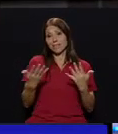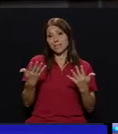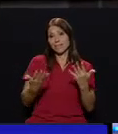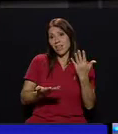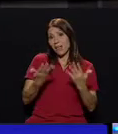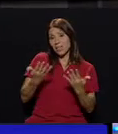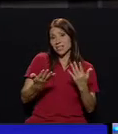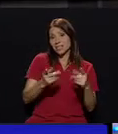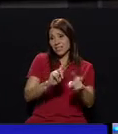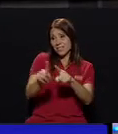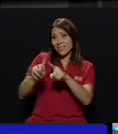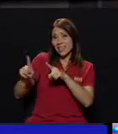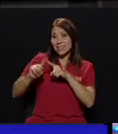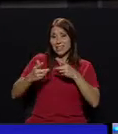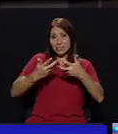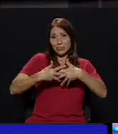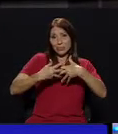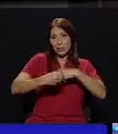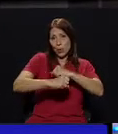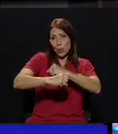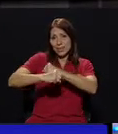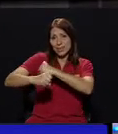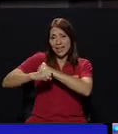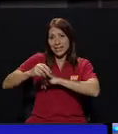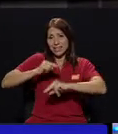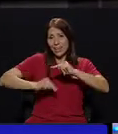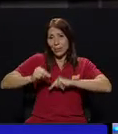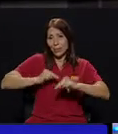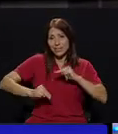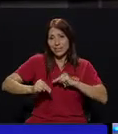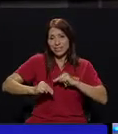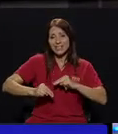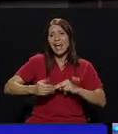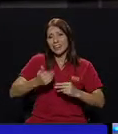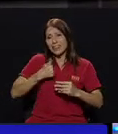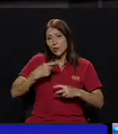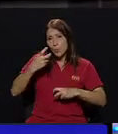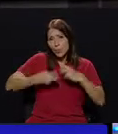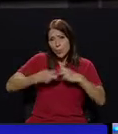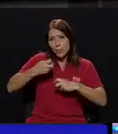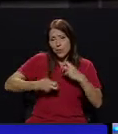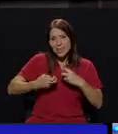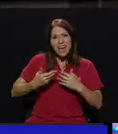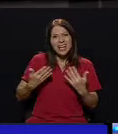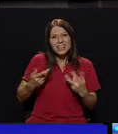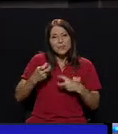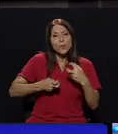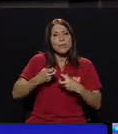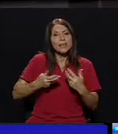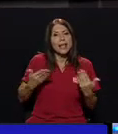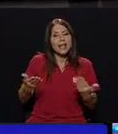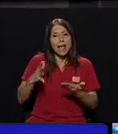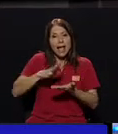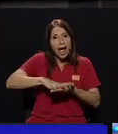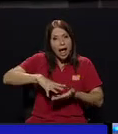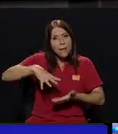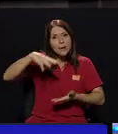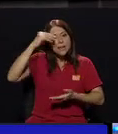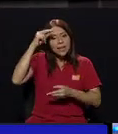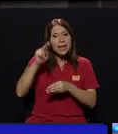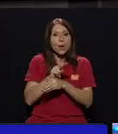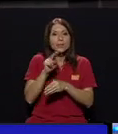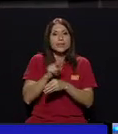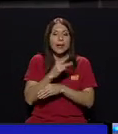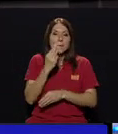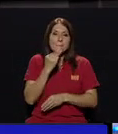los comercializadores se han enfrentado a este problemita y es aprender, y es lo que queremos, digamos, incentivar a nivel de público en general,